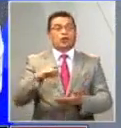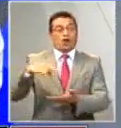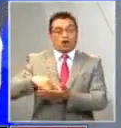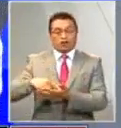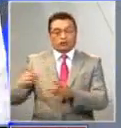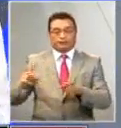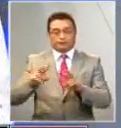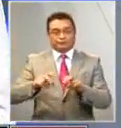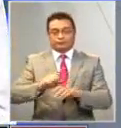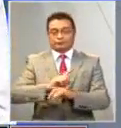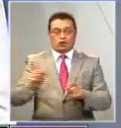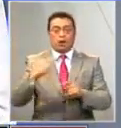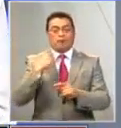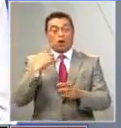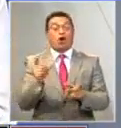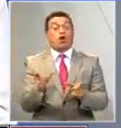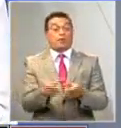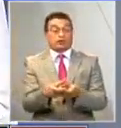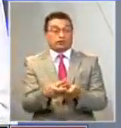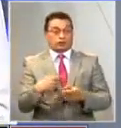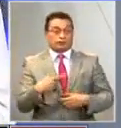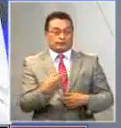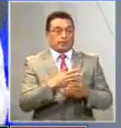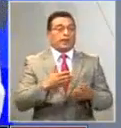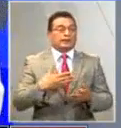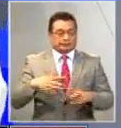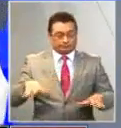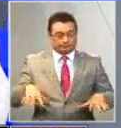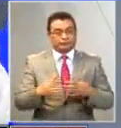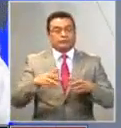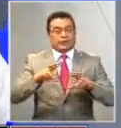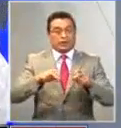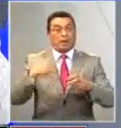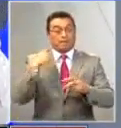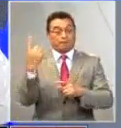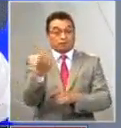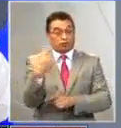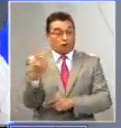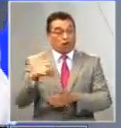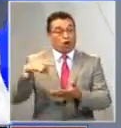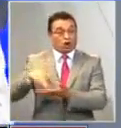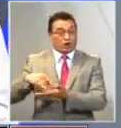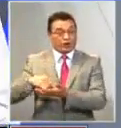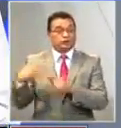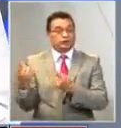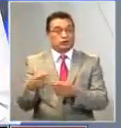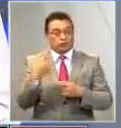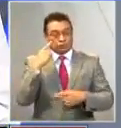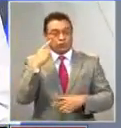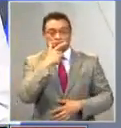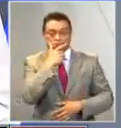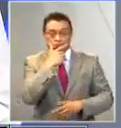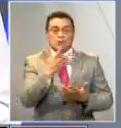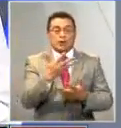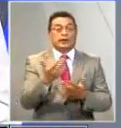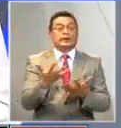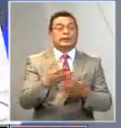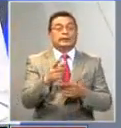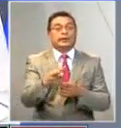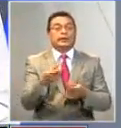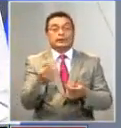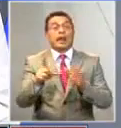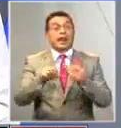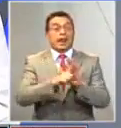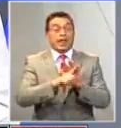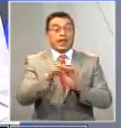Comisión Investigadora. Vamos a hacer todo lo posible para investigar todo esto. Pero el Congreso, en general, el proceso de decisión de lo que dice relación con la